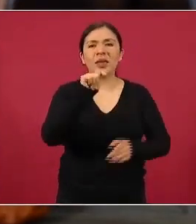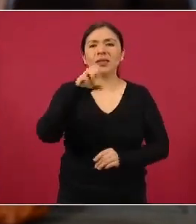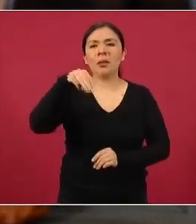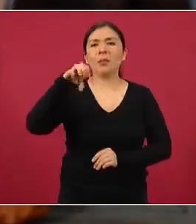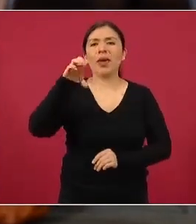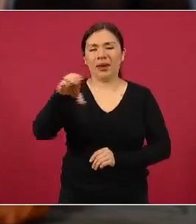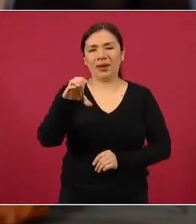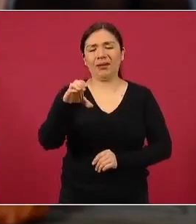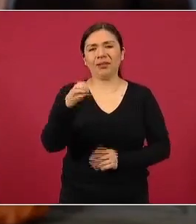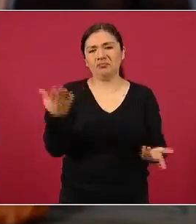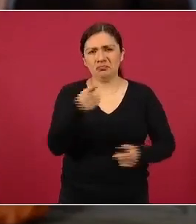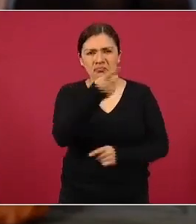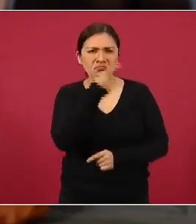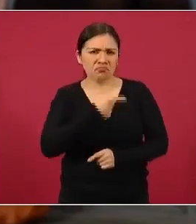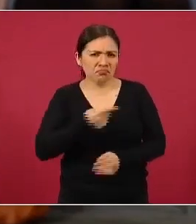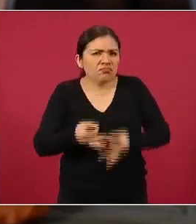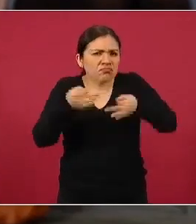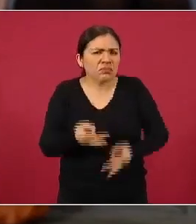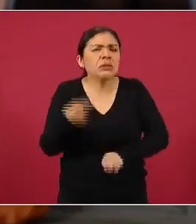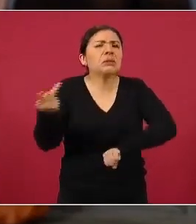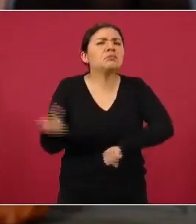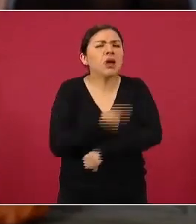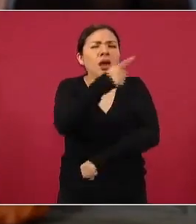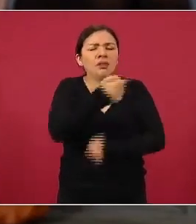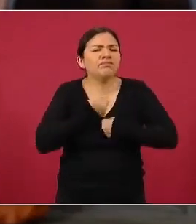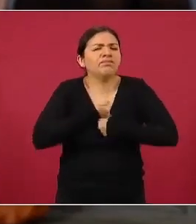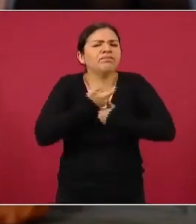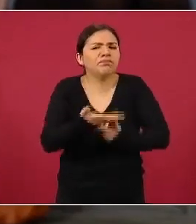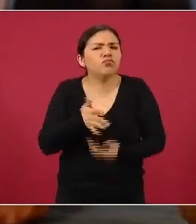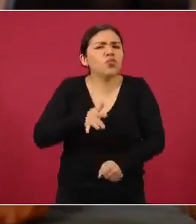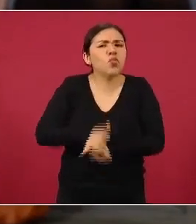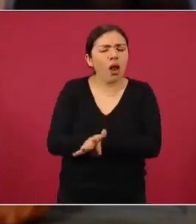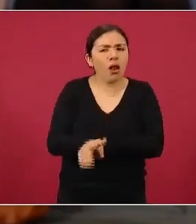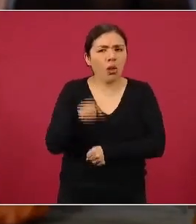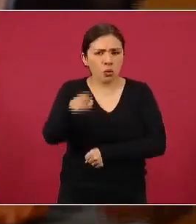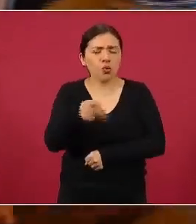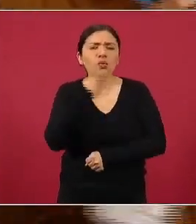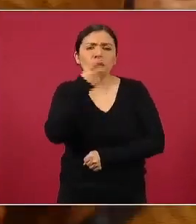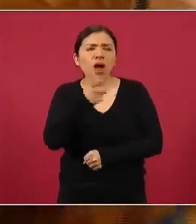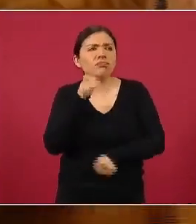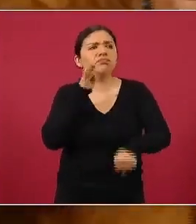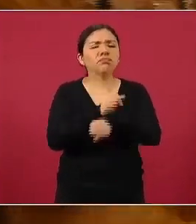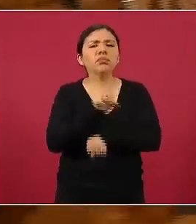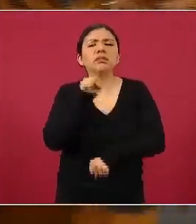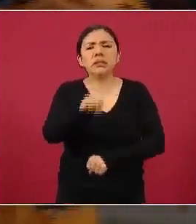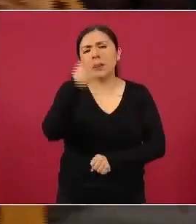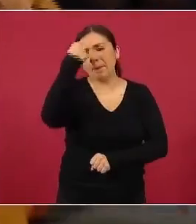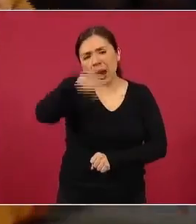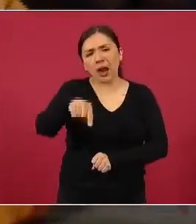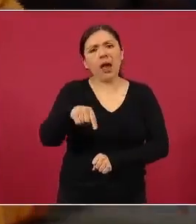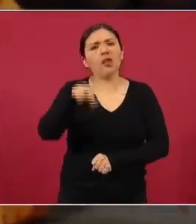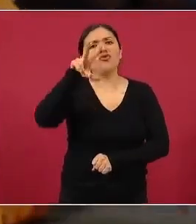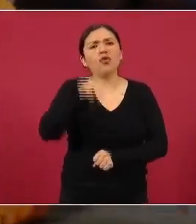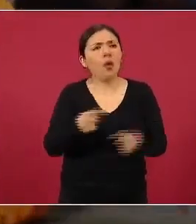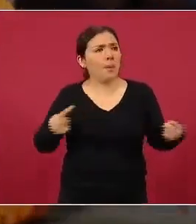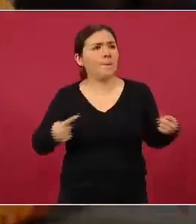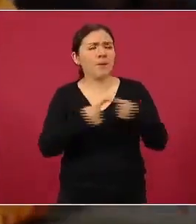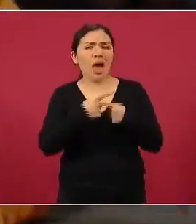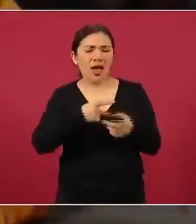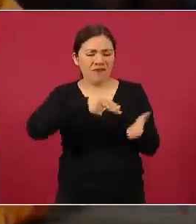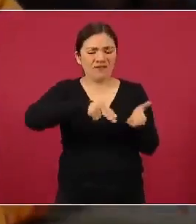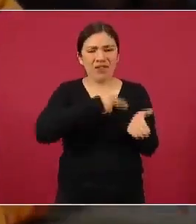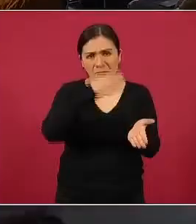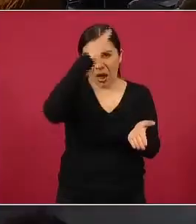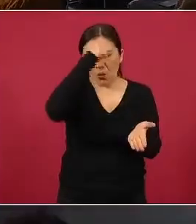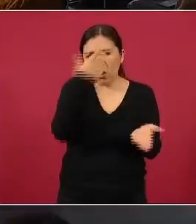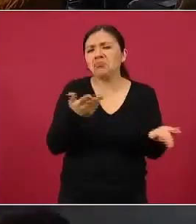precisar exactamente qué fue lo que expresó y qué garantías dio México para que no se contravenga este tratado, por